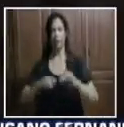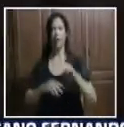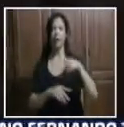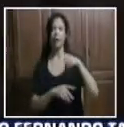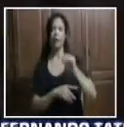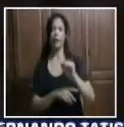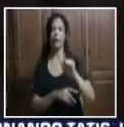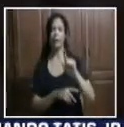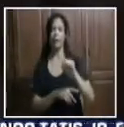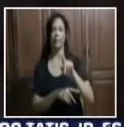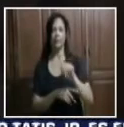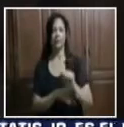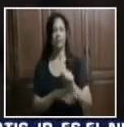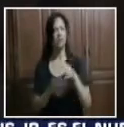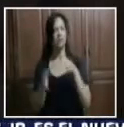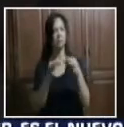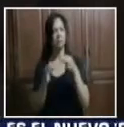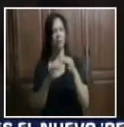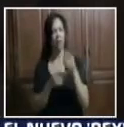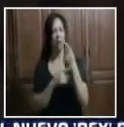justificando, echándole la culpa al que no está.